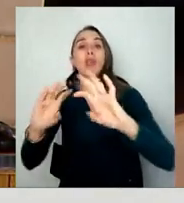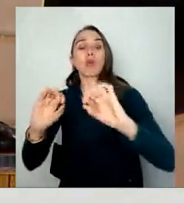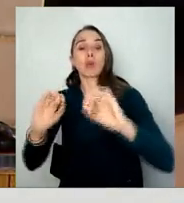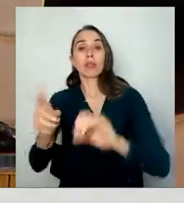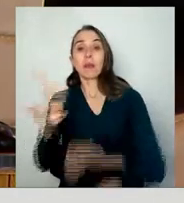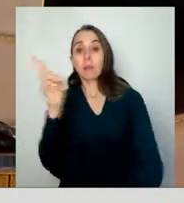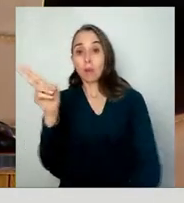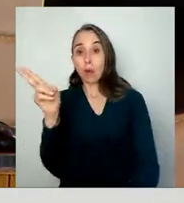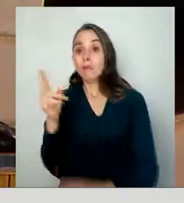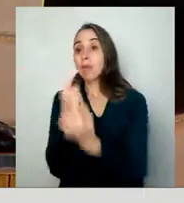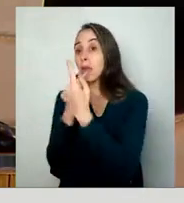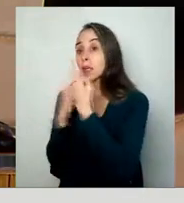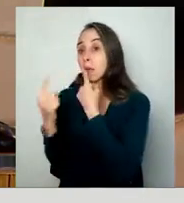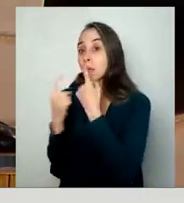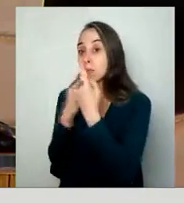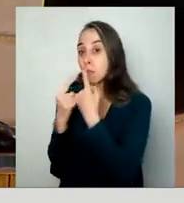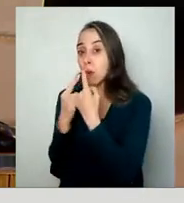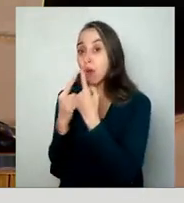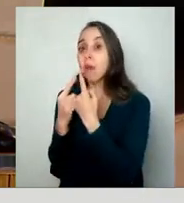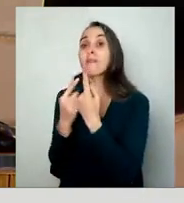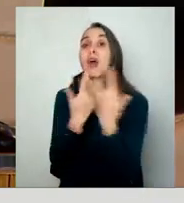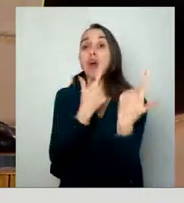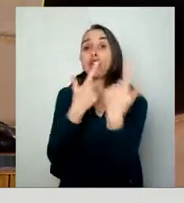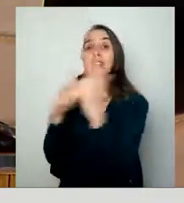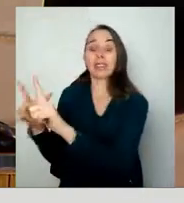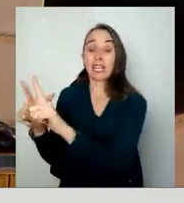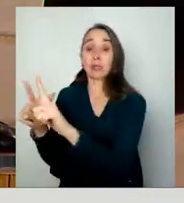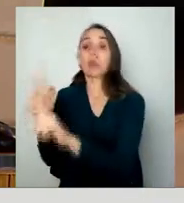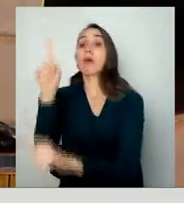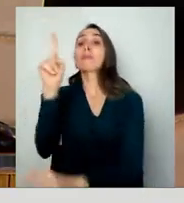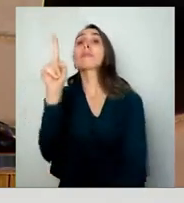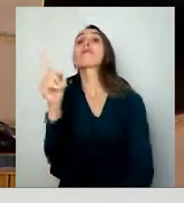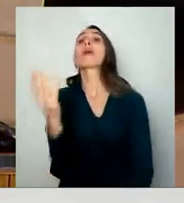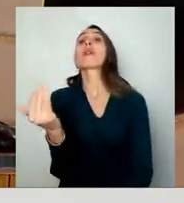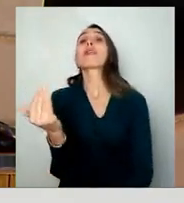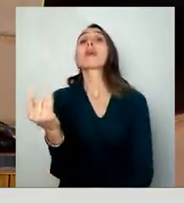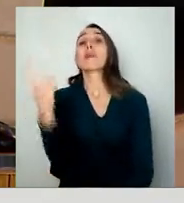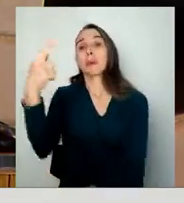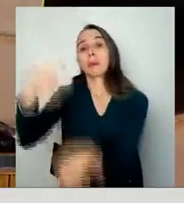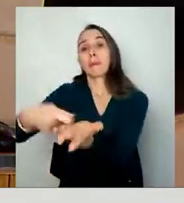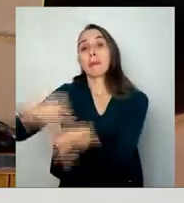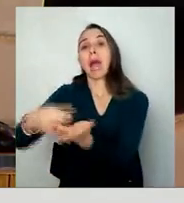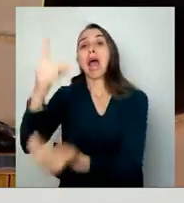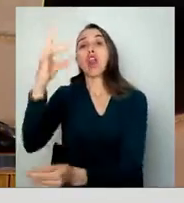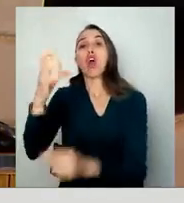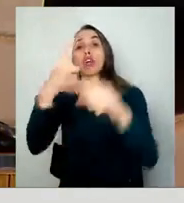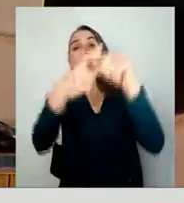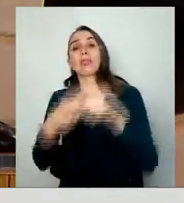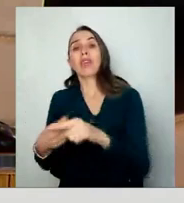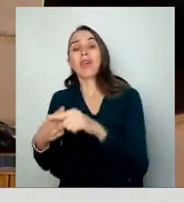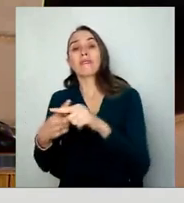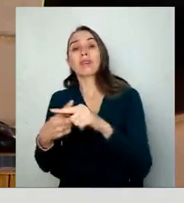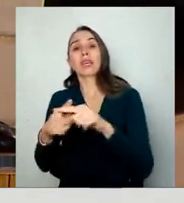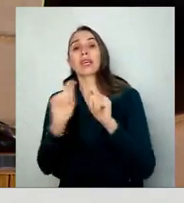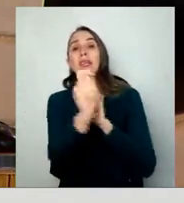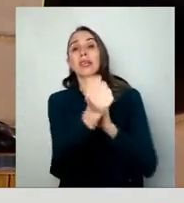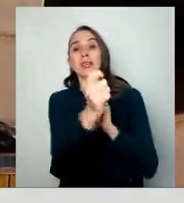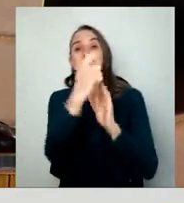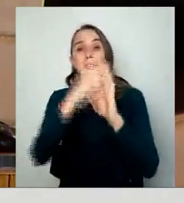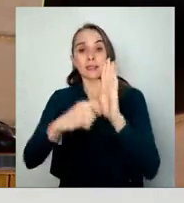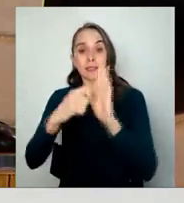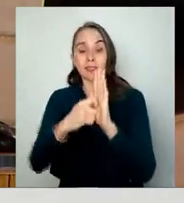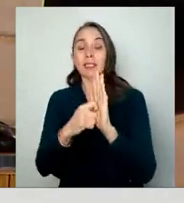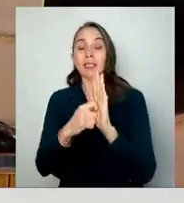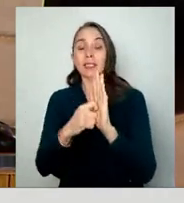evaluación y la entrega de títulos sean condicionadas al pago de las deudas estamos salvaguardando el derecho fundamental de los estudiantes